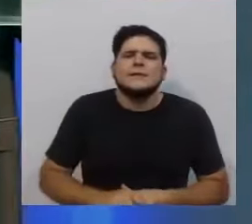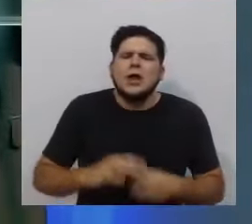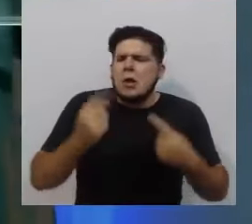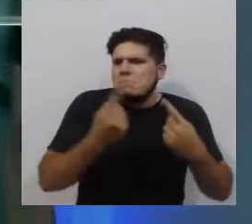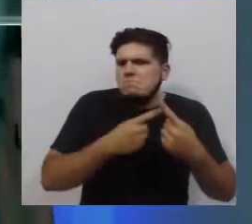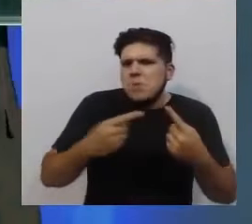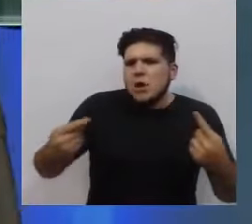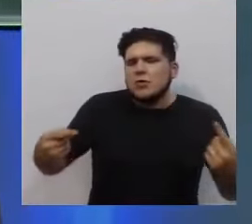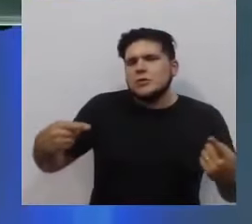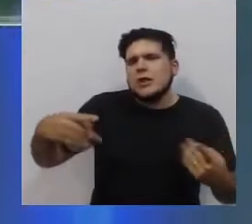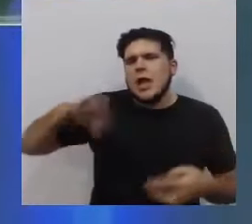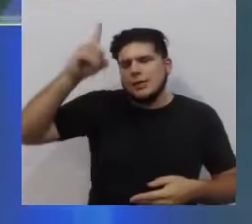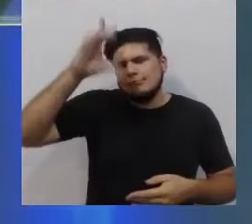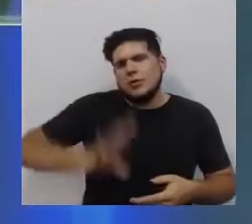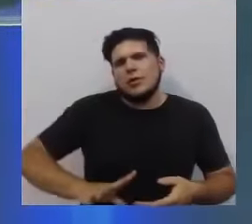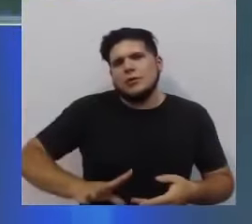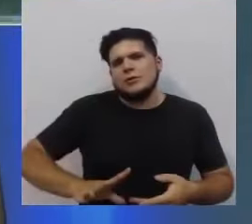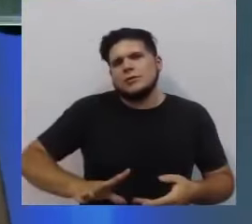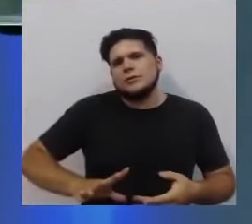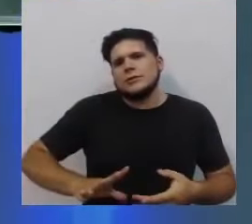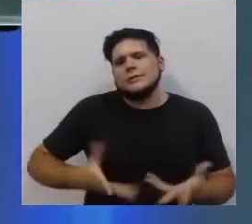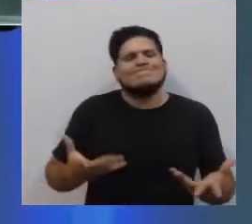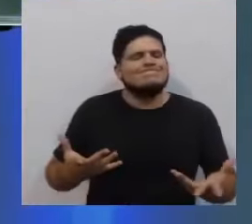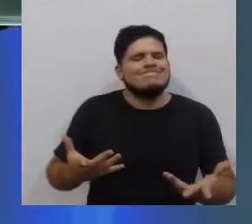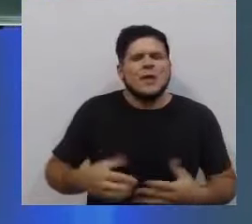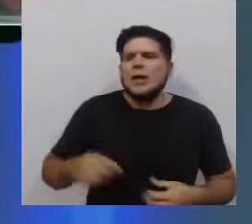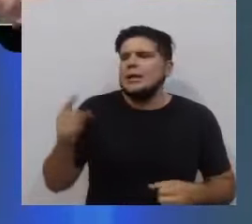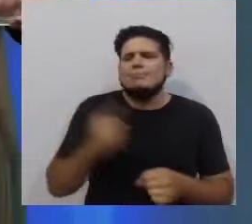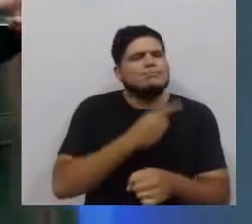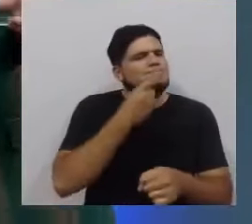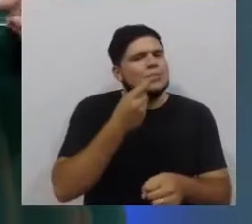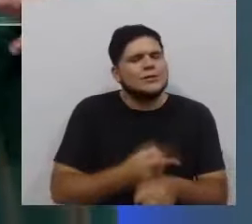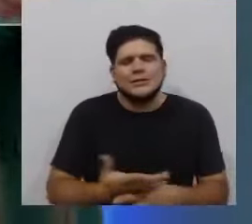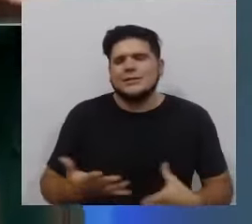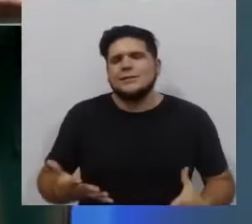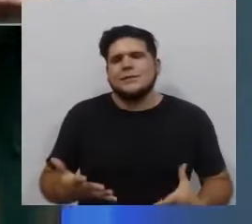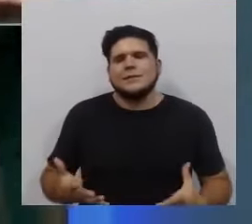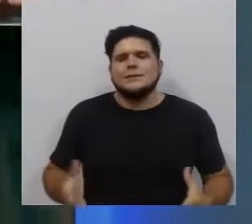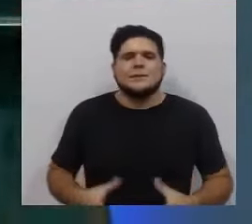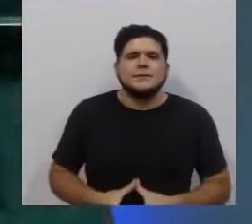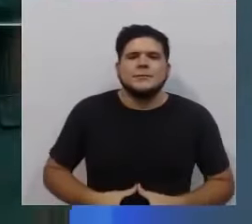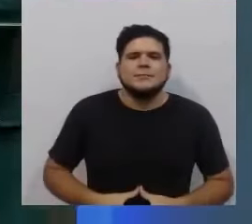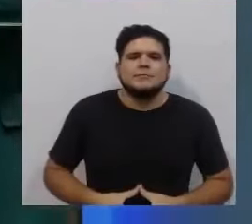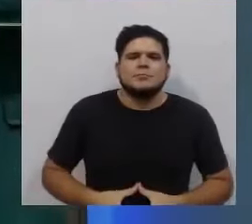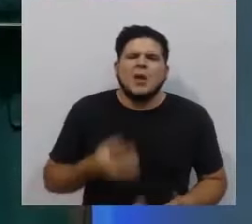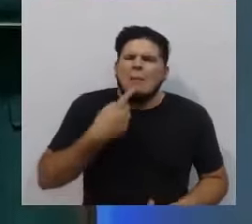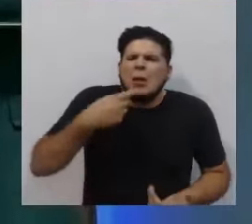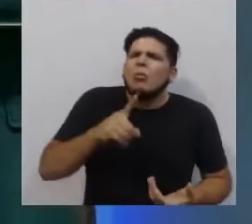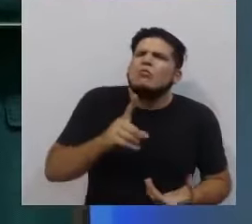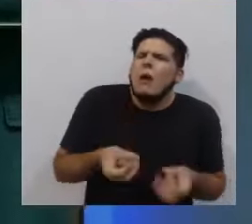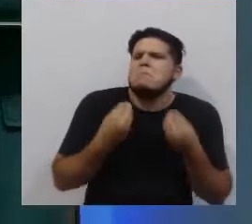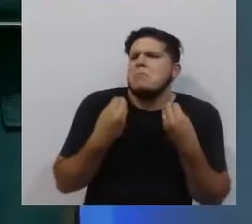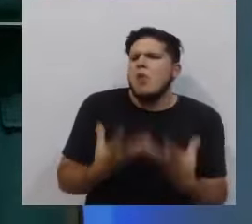locura no las puede entender cómo puede ser que dios pueda obrar levante su mano bien